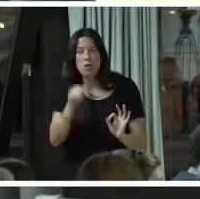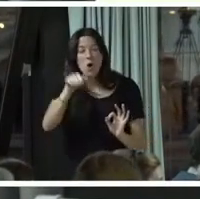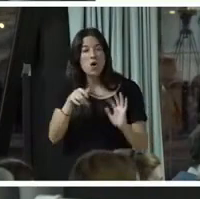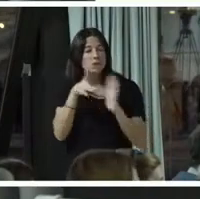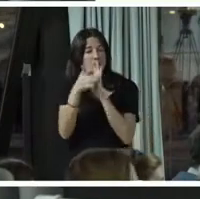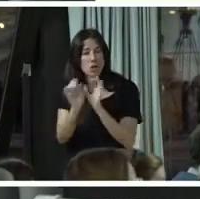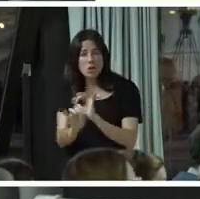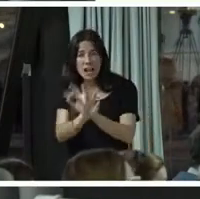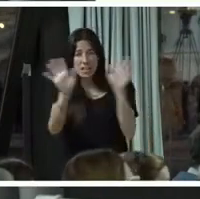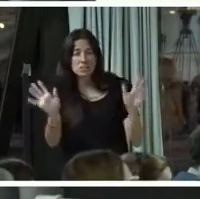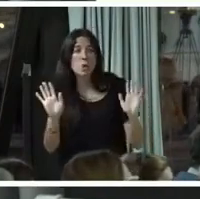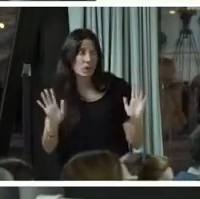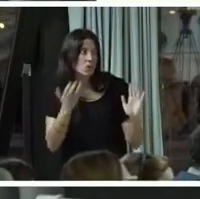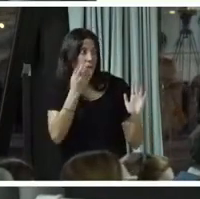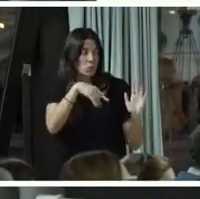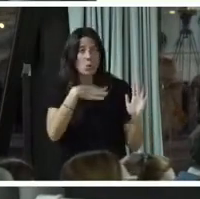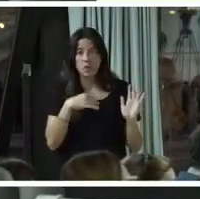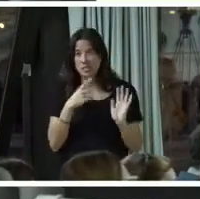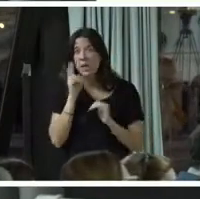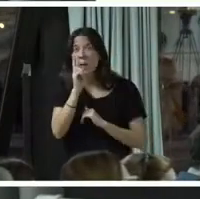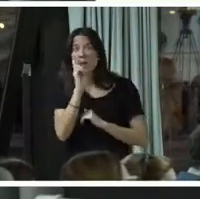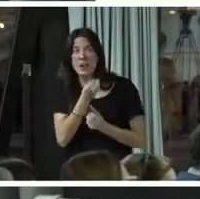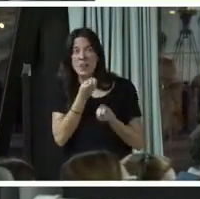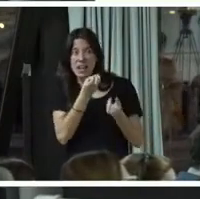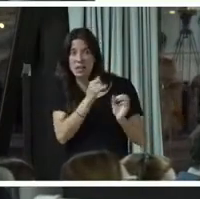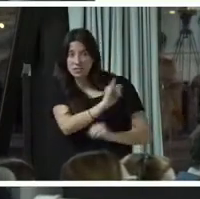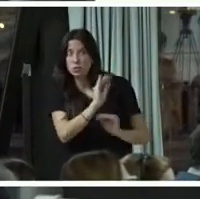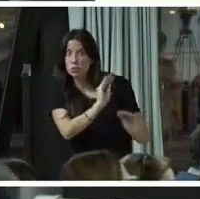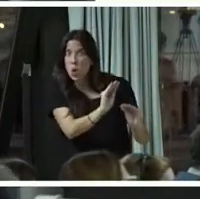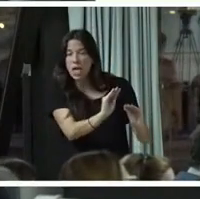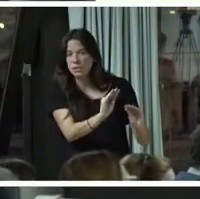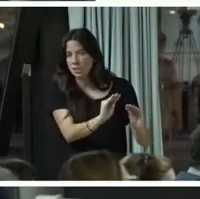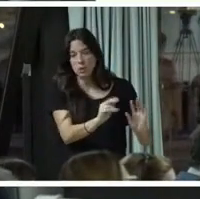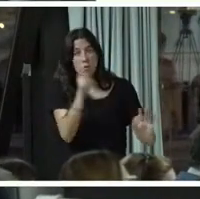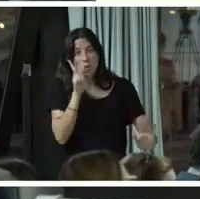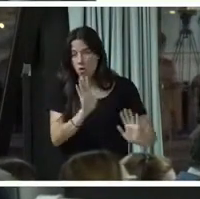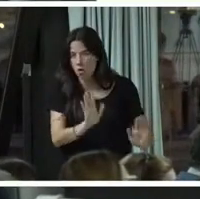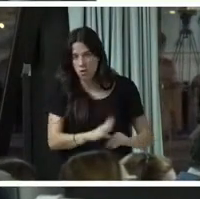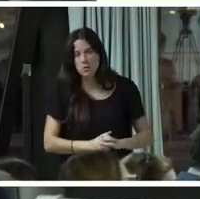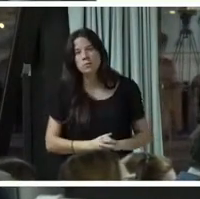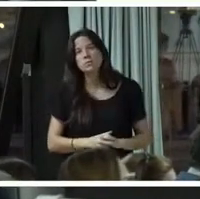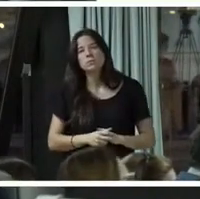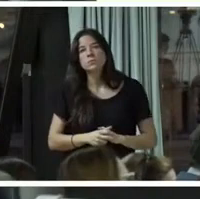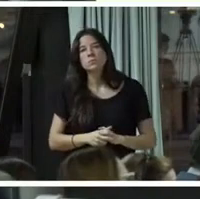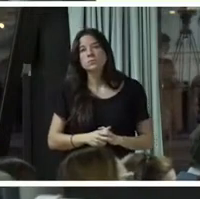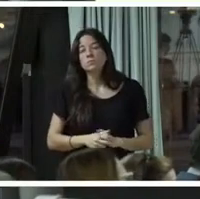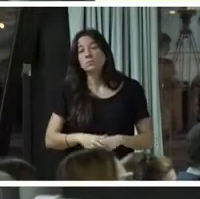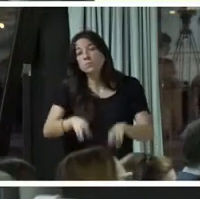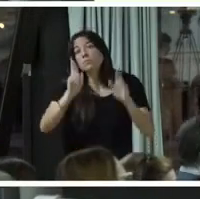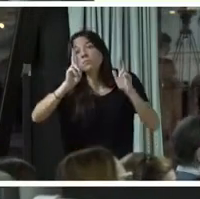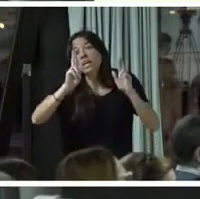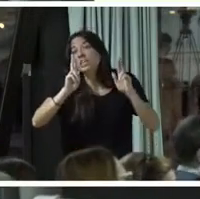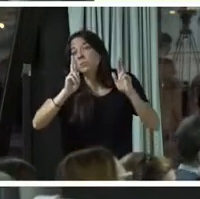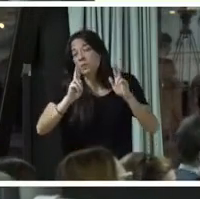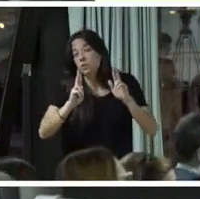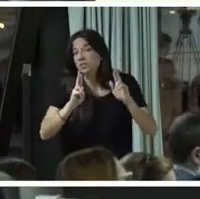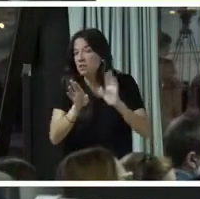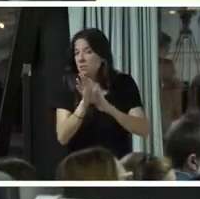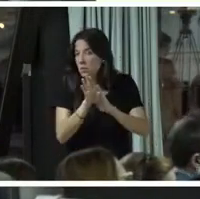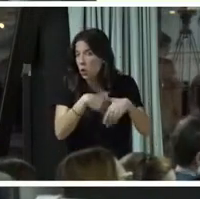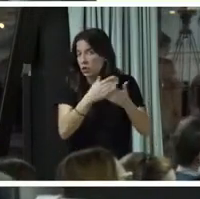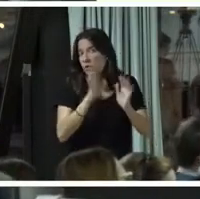clarísima pero si podéis seguir las declaraciones que hace es una es un lujo e esperemos que dure porque